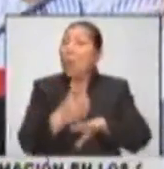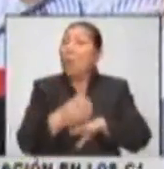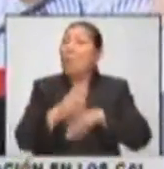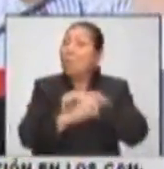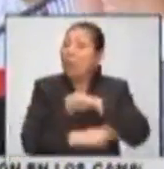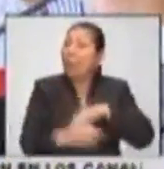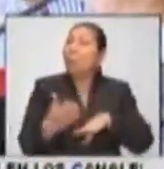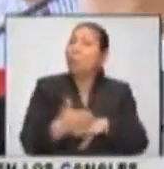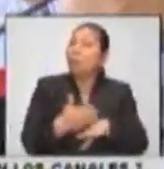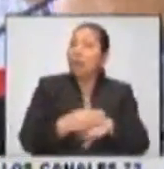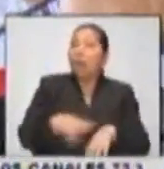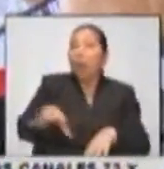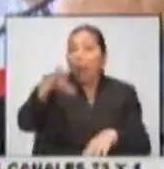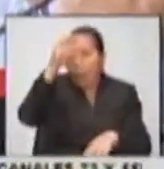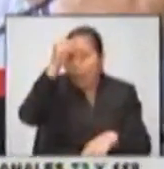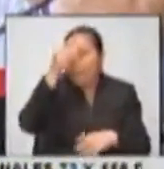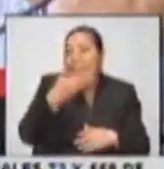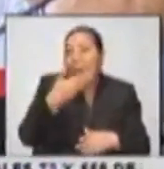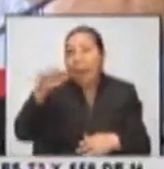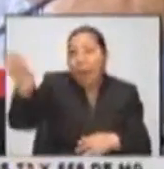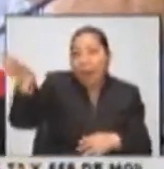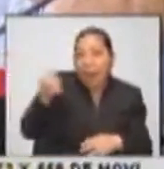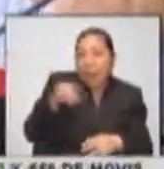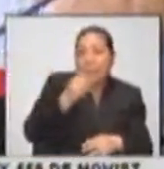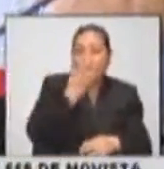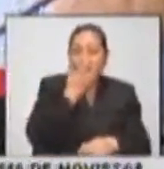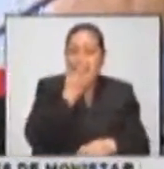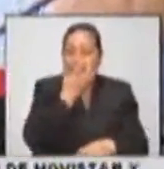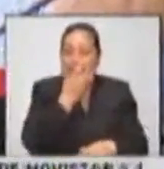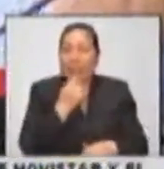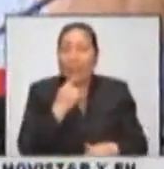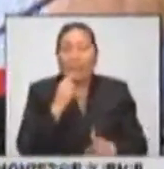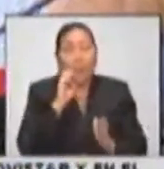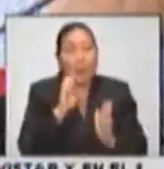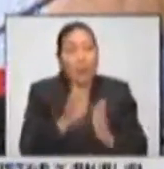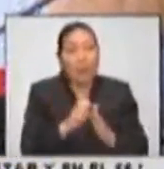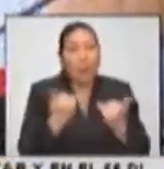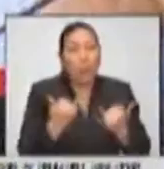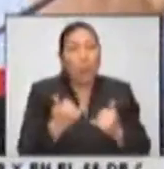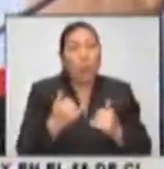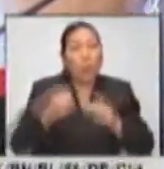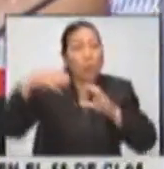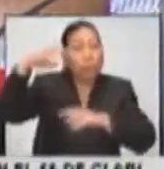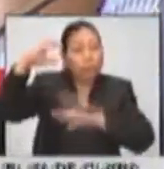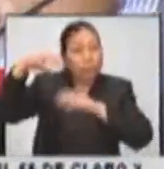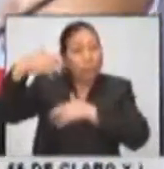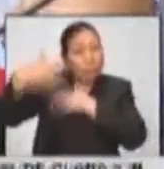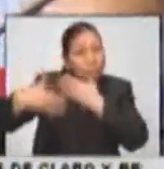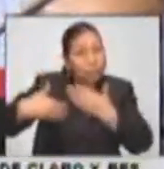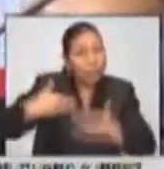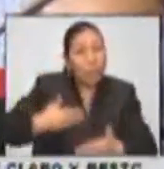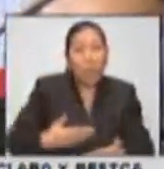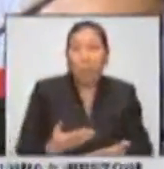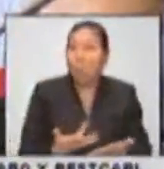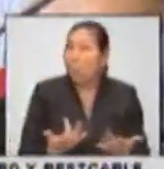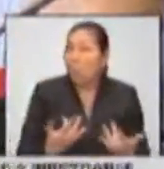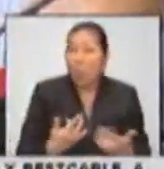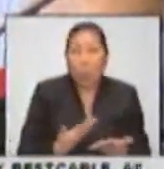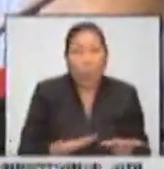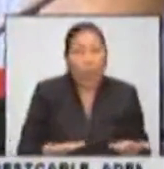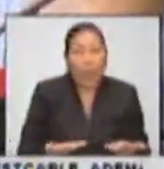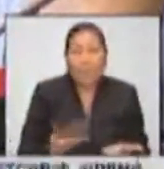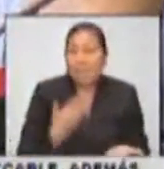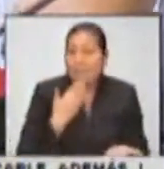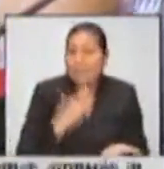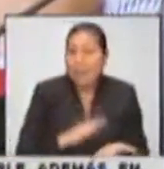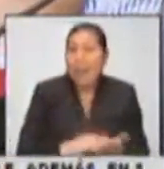justamente podemos tomar esas experiencias. Uno de los casos típicos es, por ejemplo, hoy un huaico que en otros países no causaría mayor